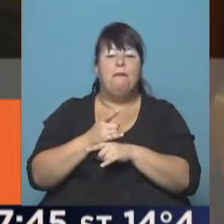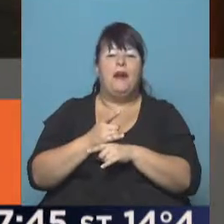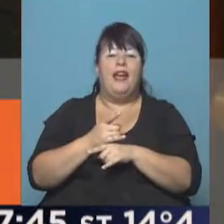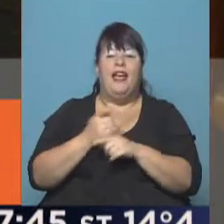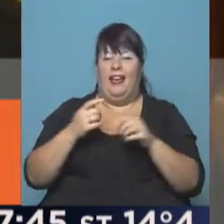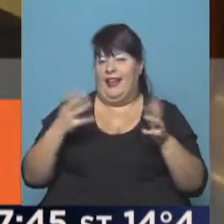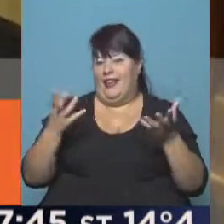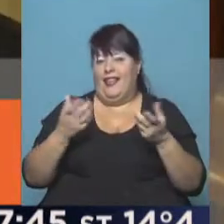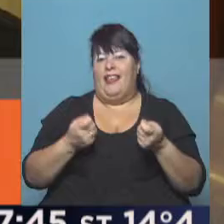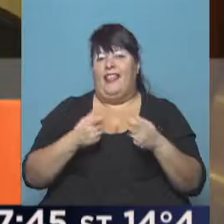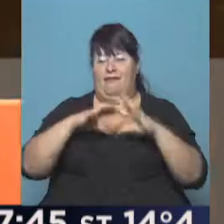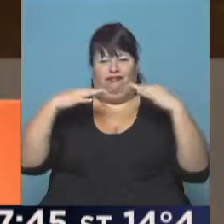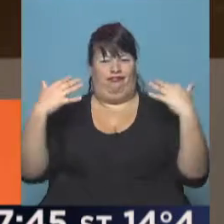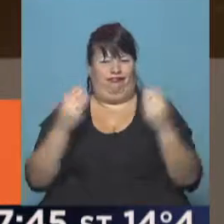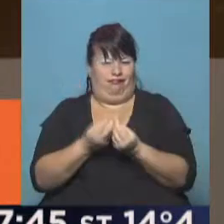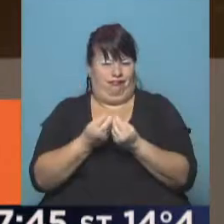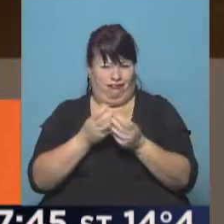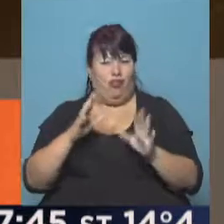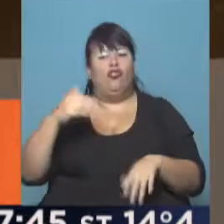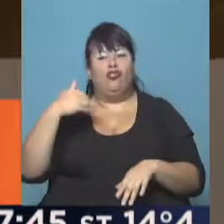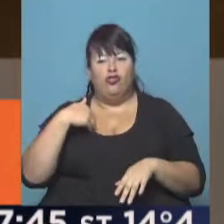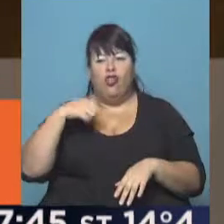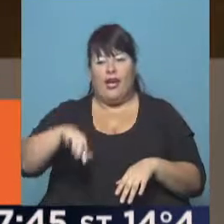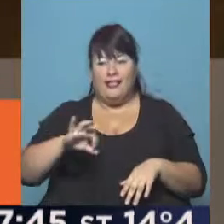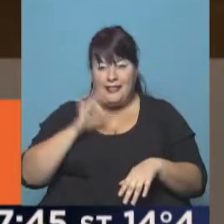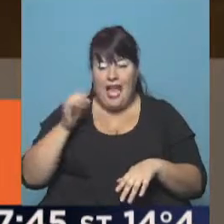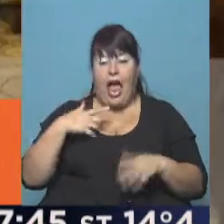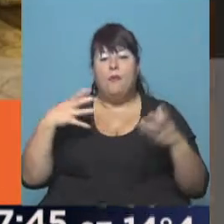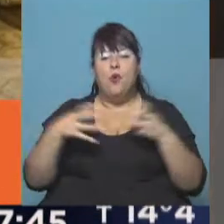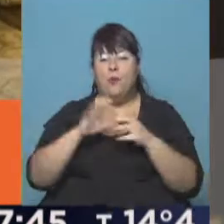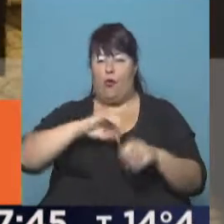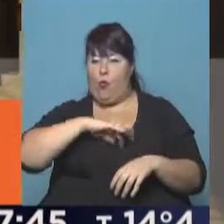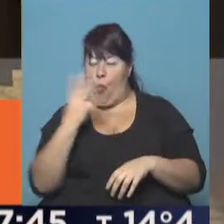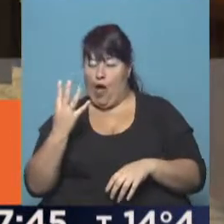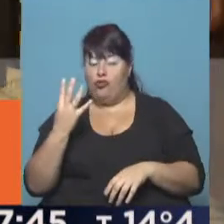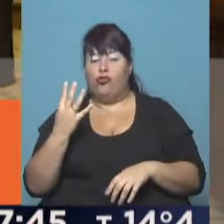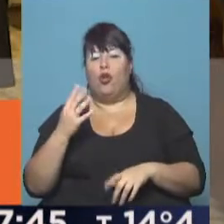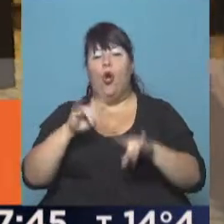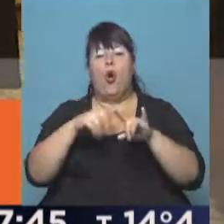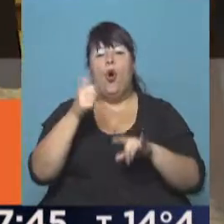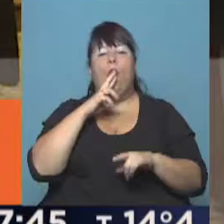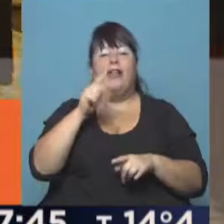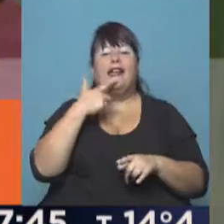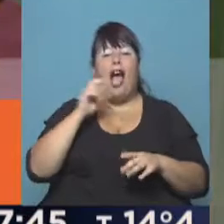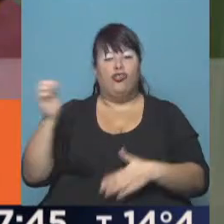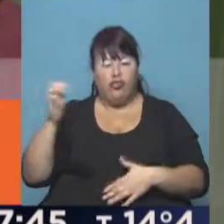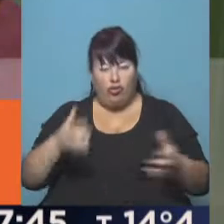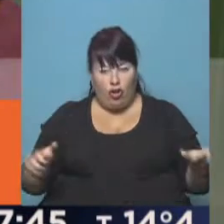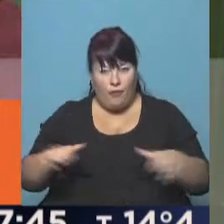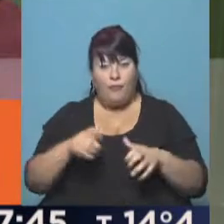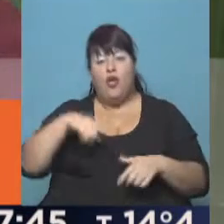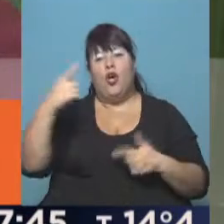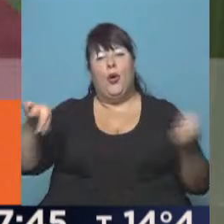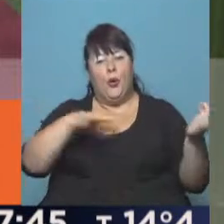llena el auditorium. Yo voy a estar este año con mi cuarteto, con Walter Castro en el bandoneón, Quique Condomí